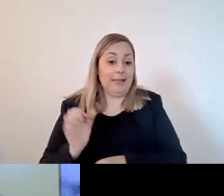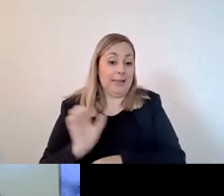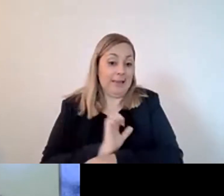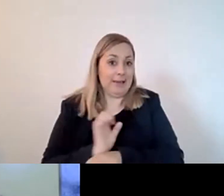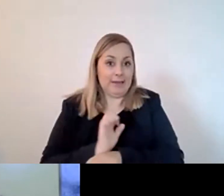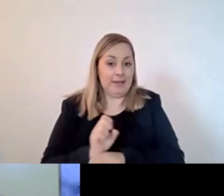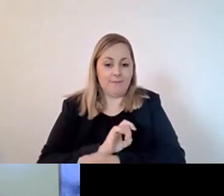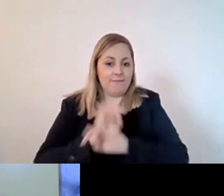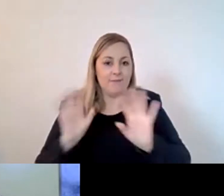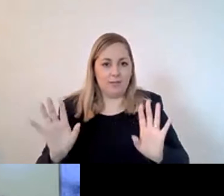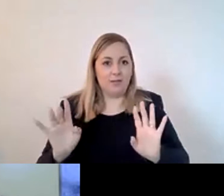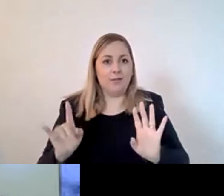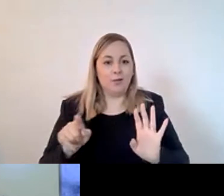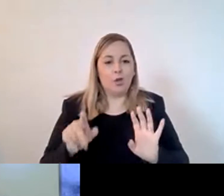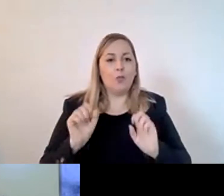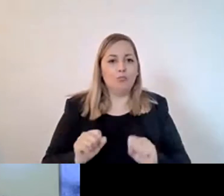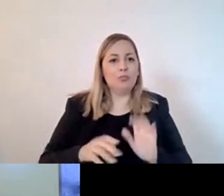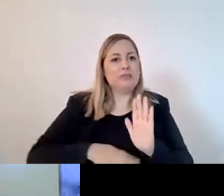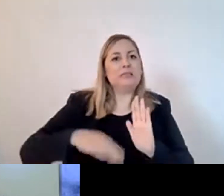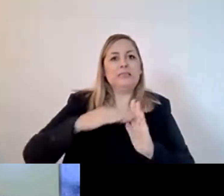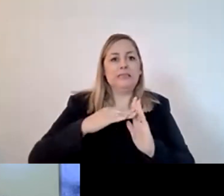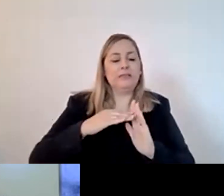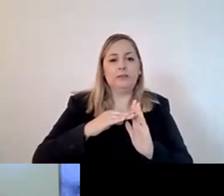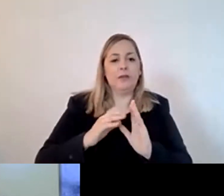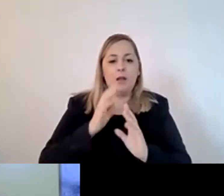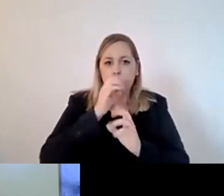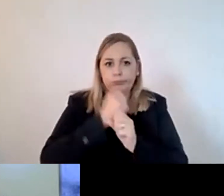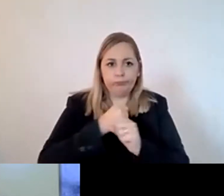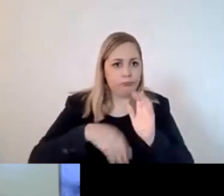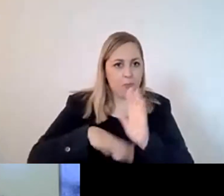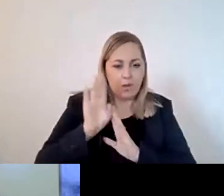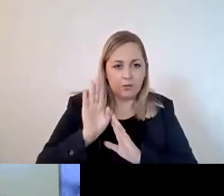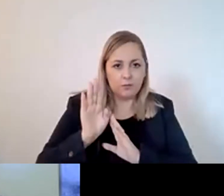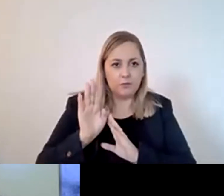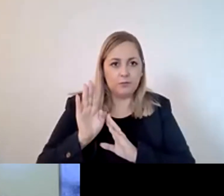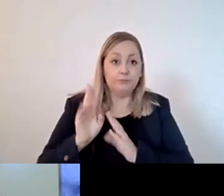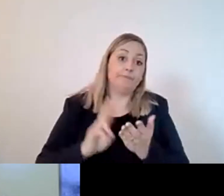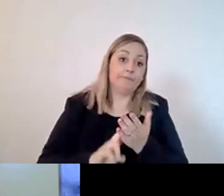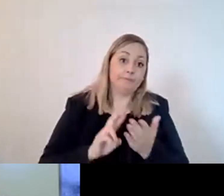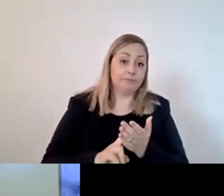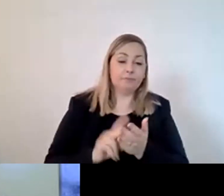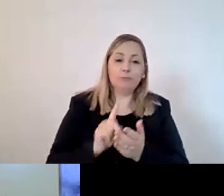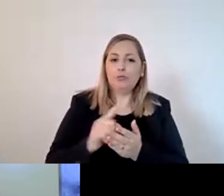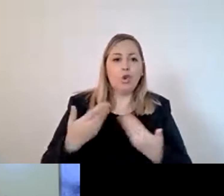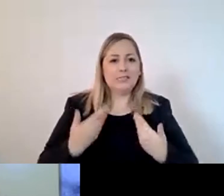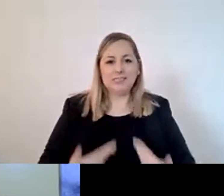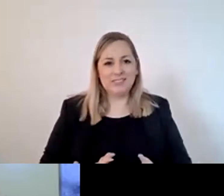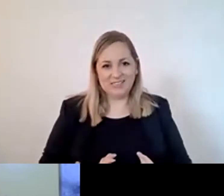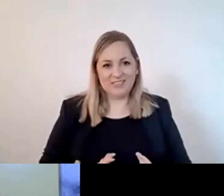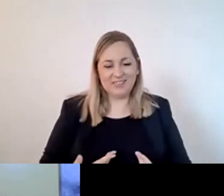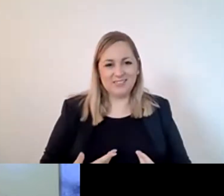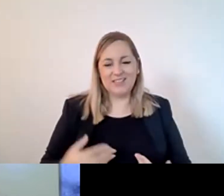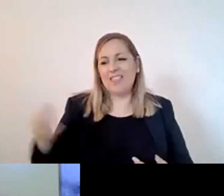son pero fantásticos, porque tienen un nivel de resistencia mucho mayor. verdaderamente no se cansan, como dicen los